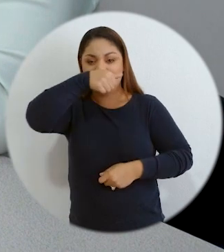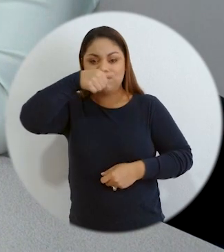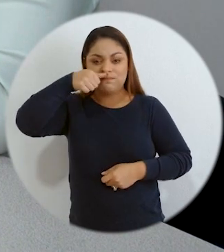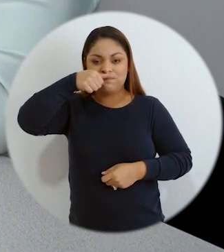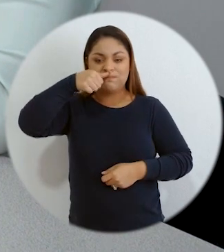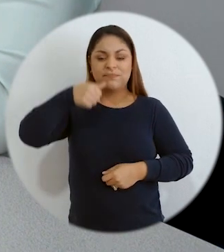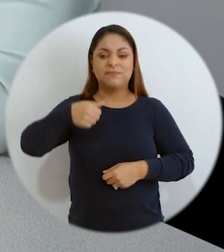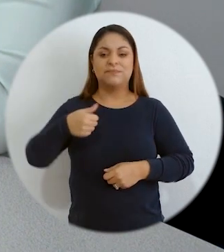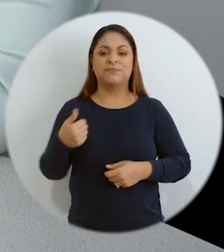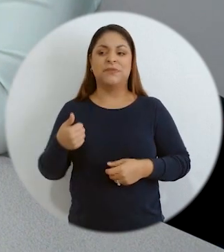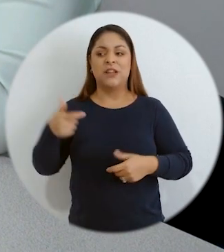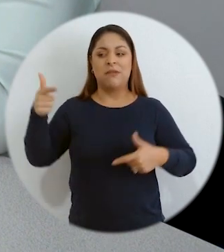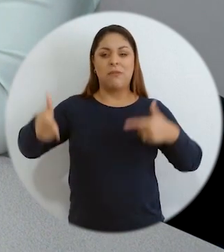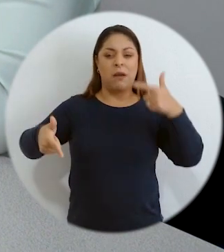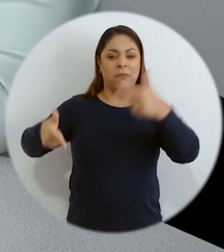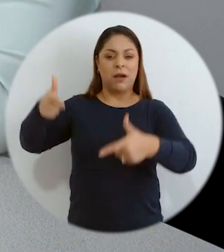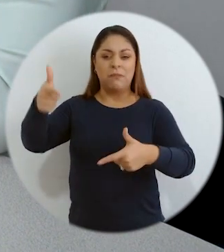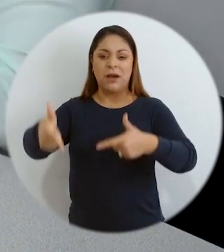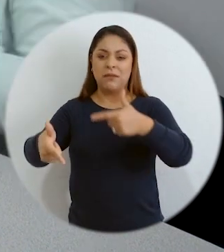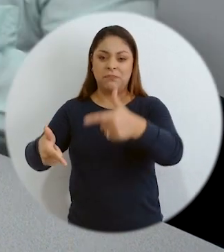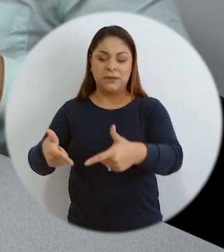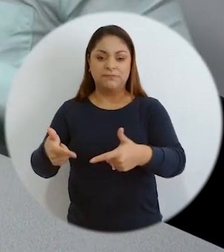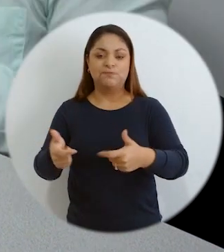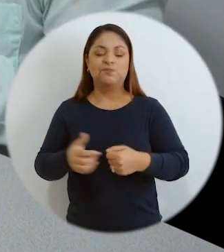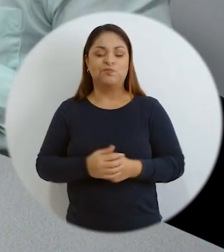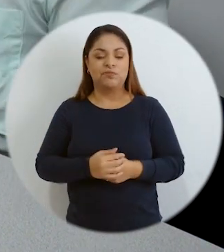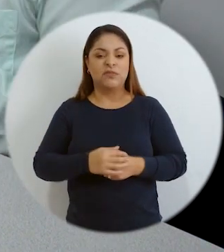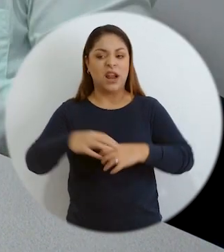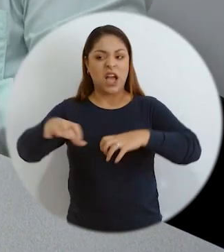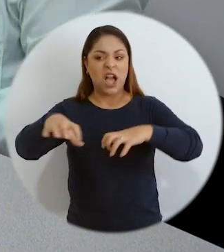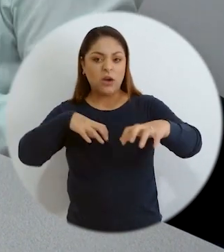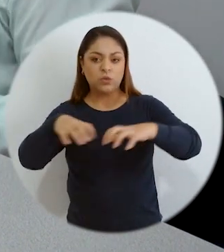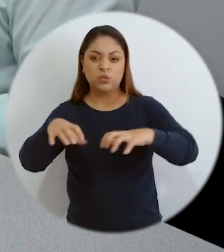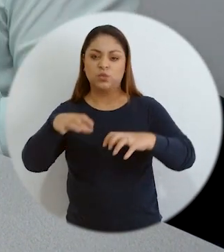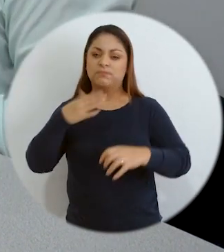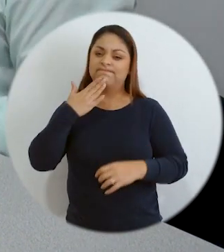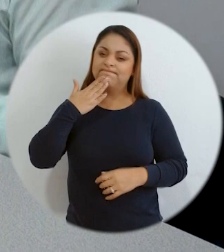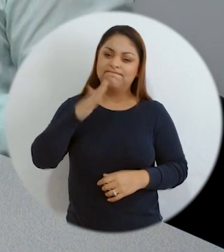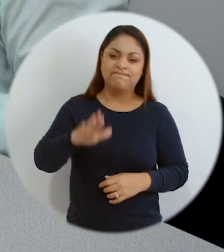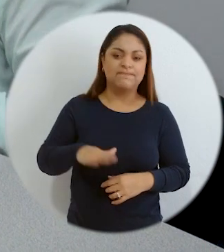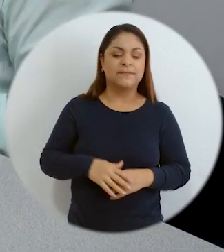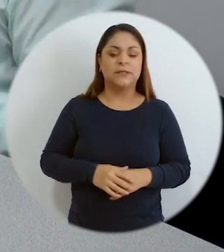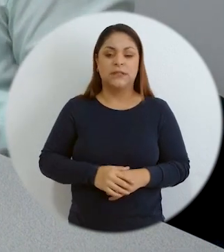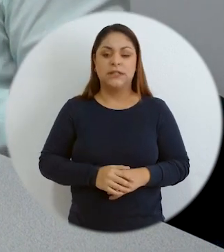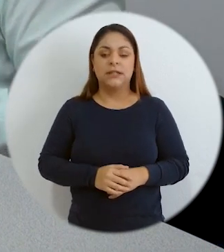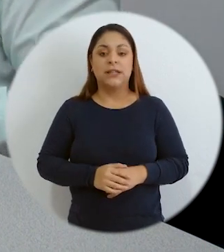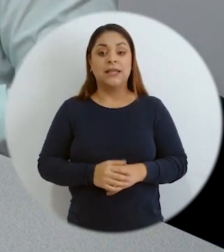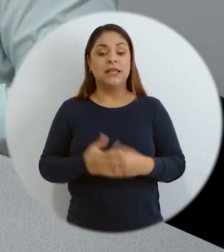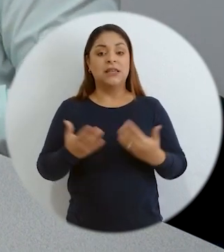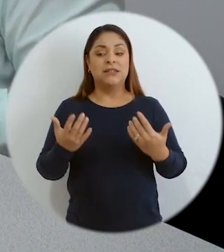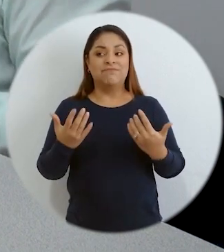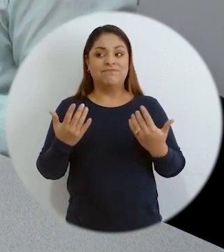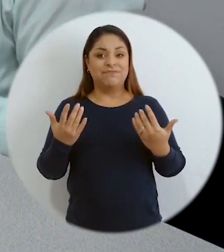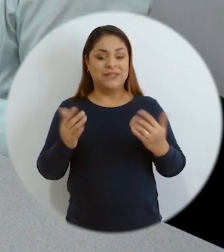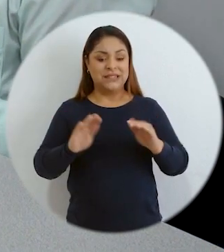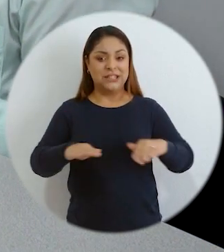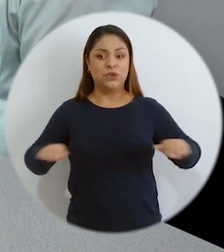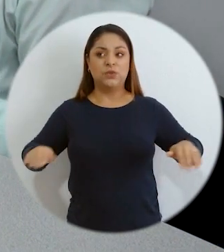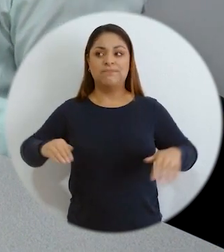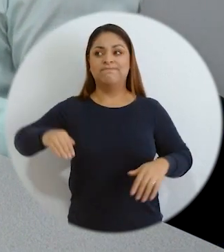organizado, actividades ilícitas, y cómo toda esta situación viene no solamente a robarles a todos ellos y